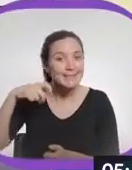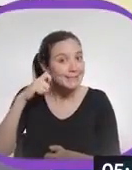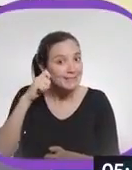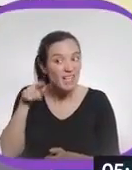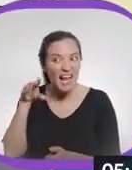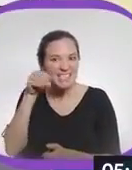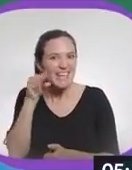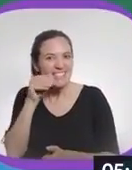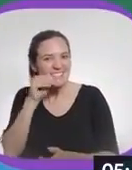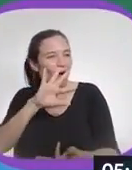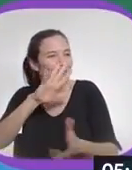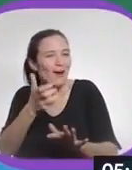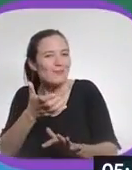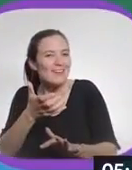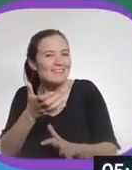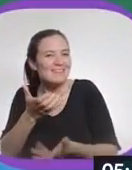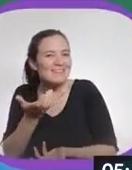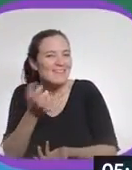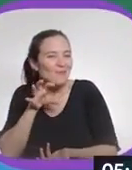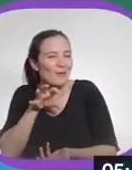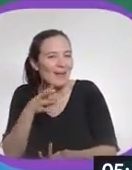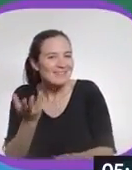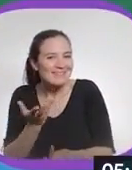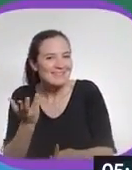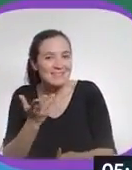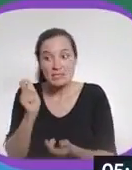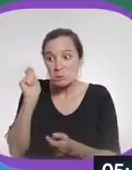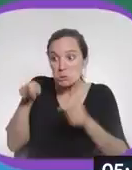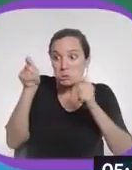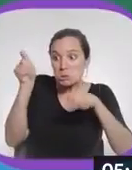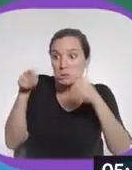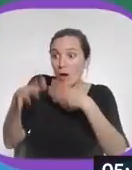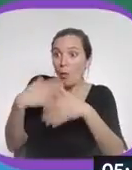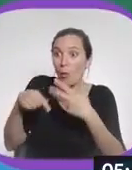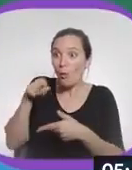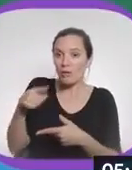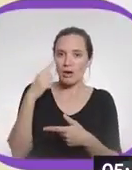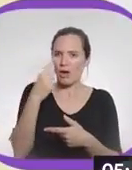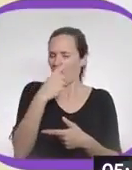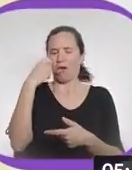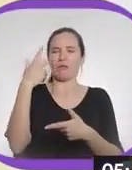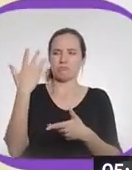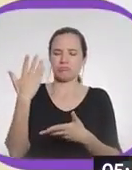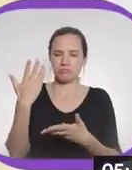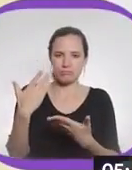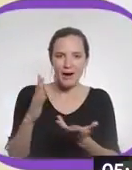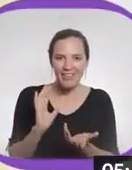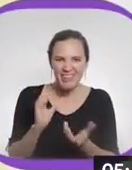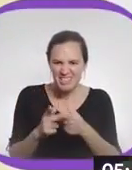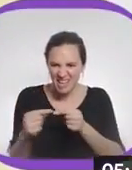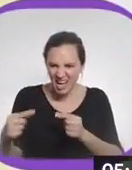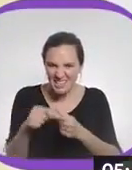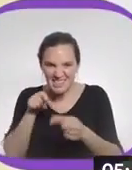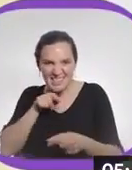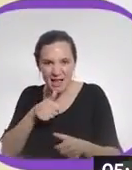él ladra con gracia. ¡Miren, dos estrellas de mar jugando con varitas! ¡Podrían sacarse los ojos! ¡No son estrellas de mar!